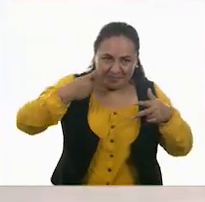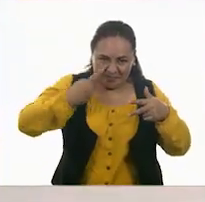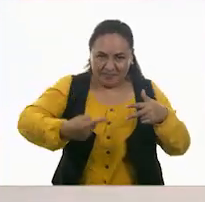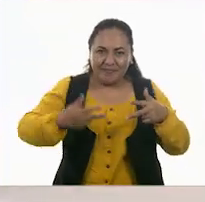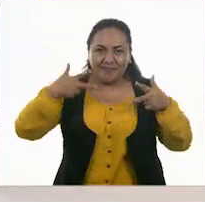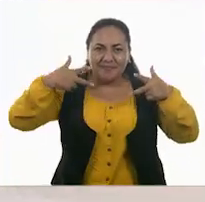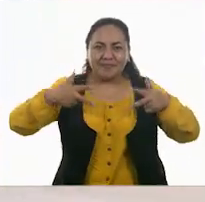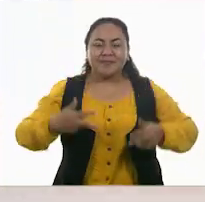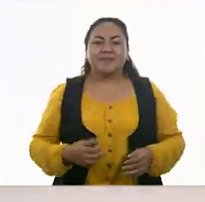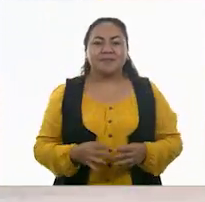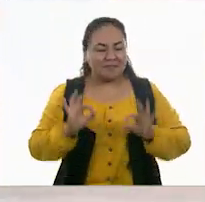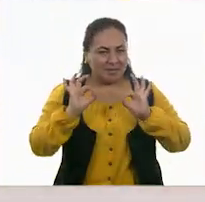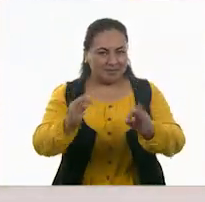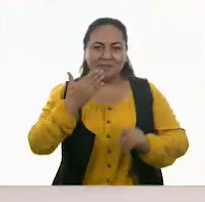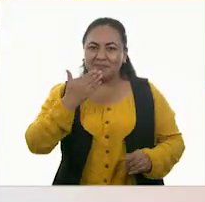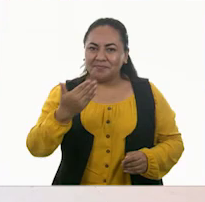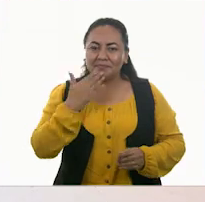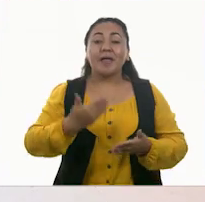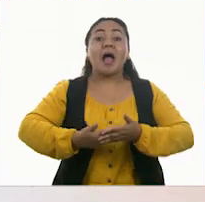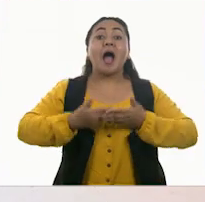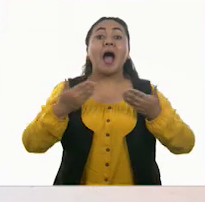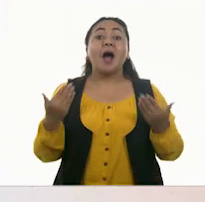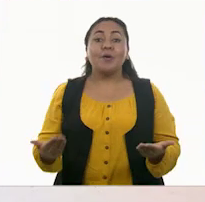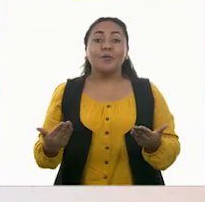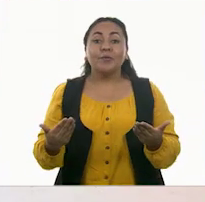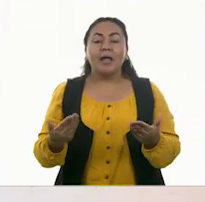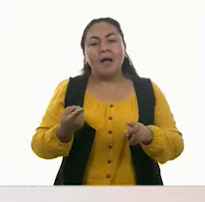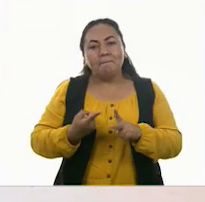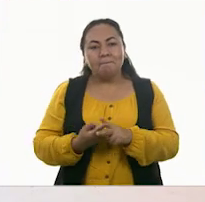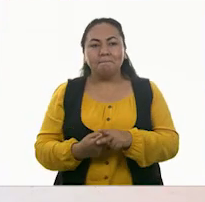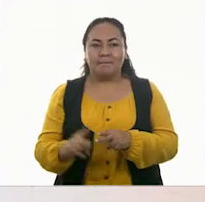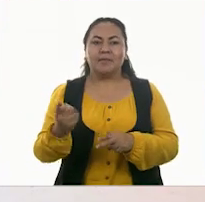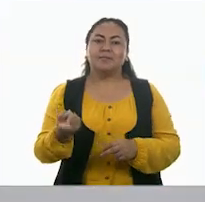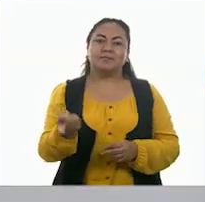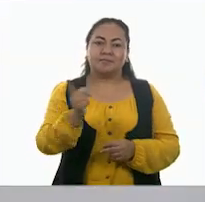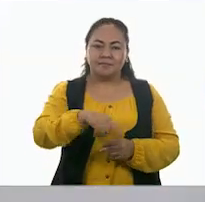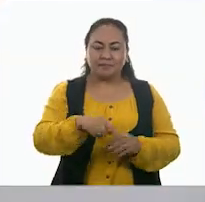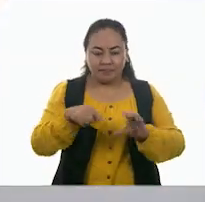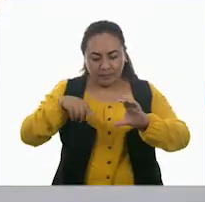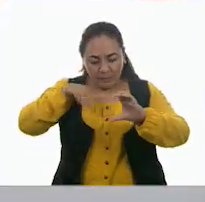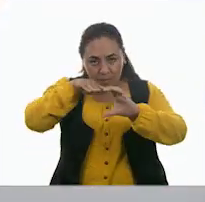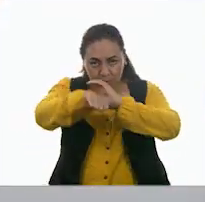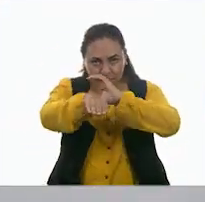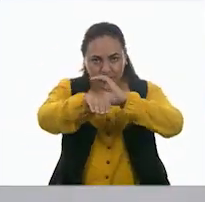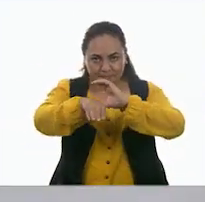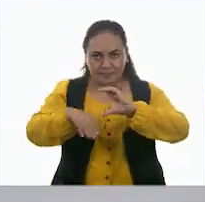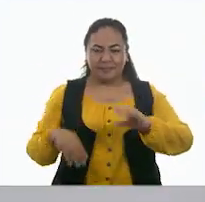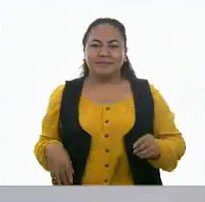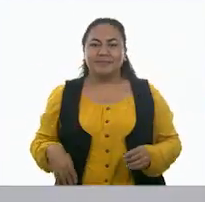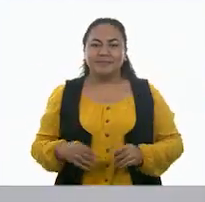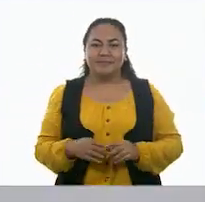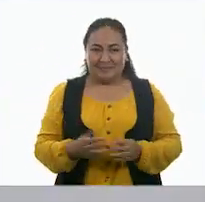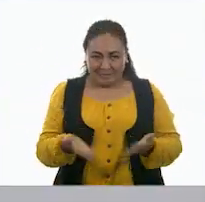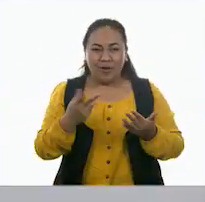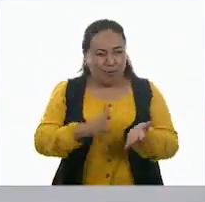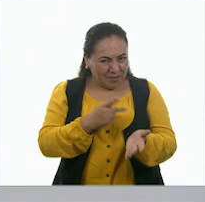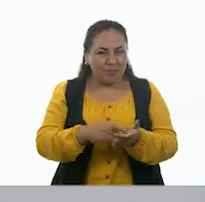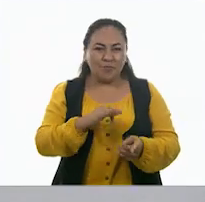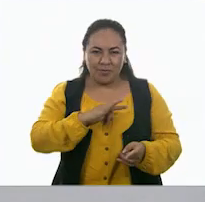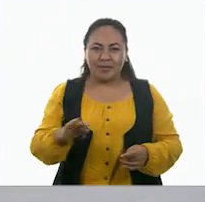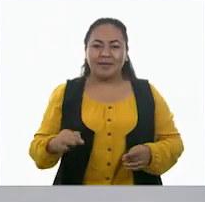ahí está. Excelente. Está. Ahora vamos a insertarla por el túnel. Venga, venga allá en casita. Otra más, otra más,